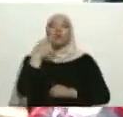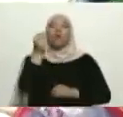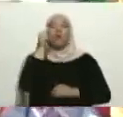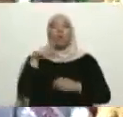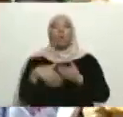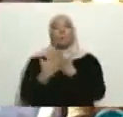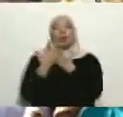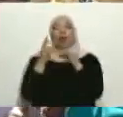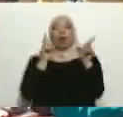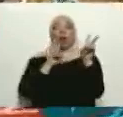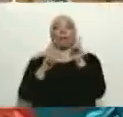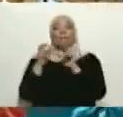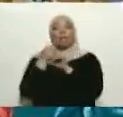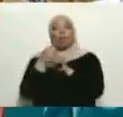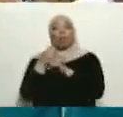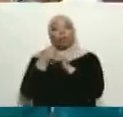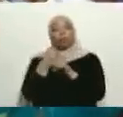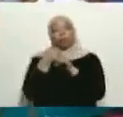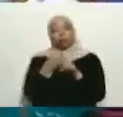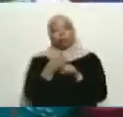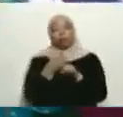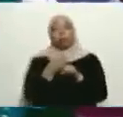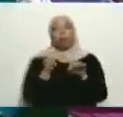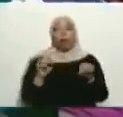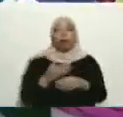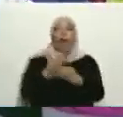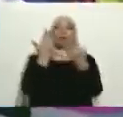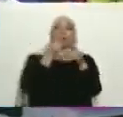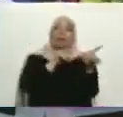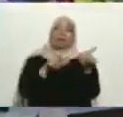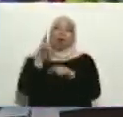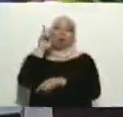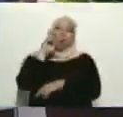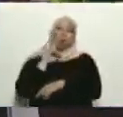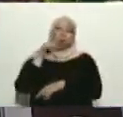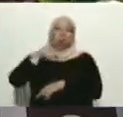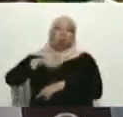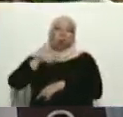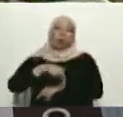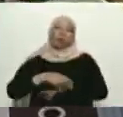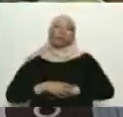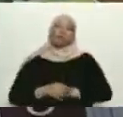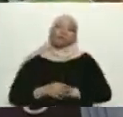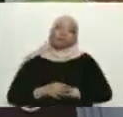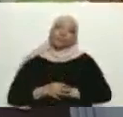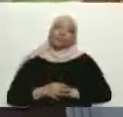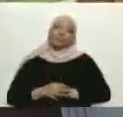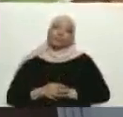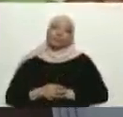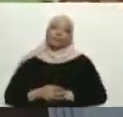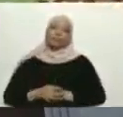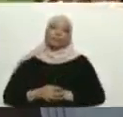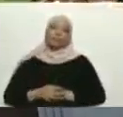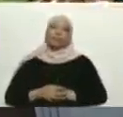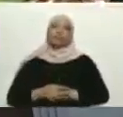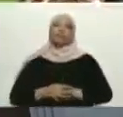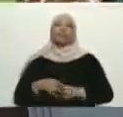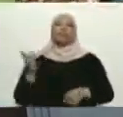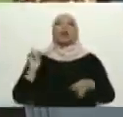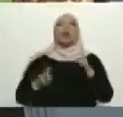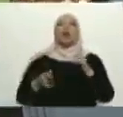limpiando los próceres verdad Así es para que amaneciera impecable en el día de hoy vicepresidenta así almirante por ahí andan